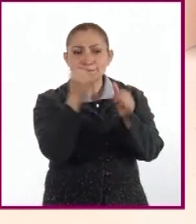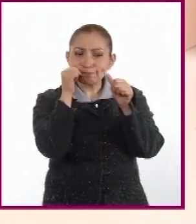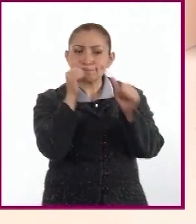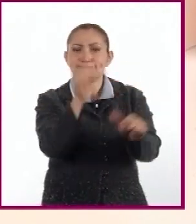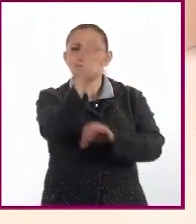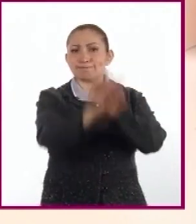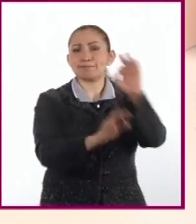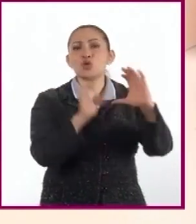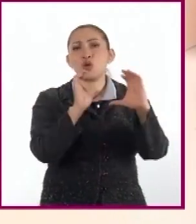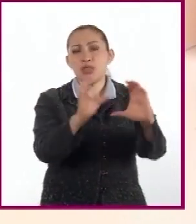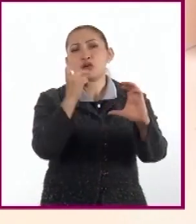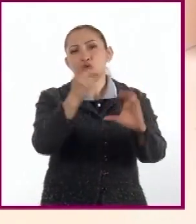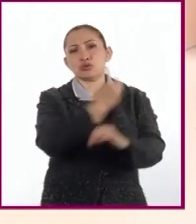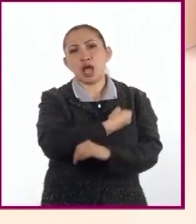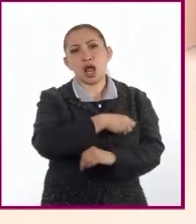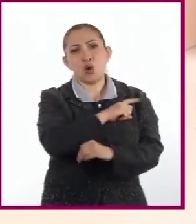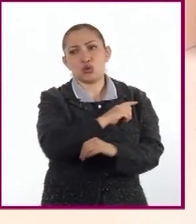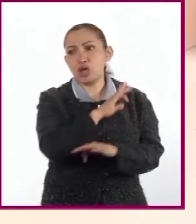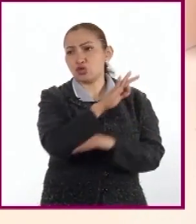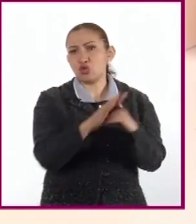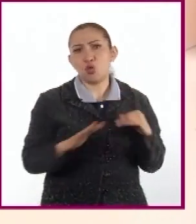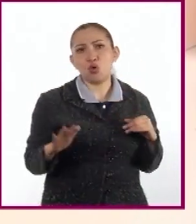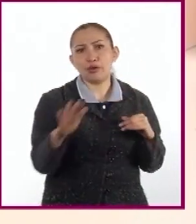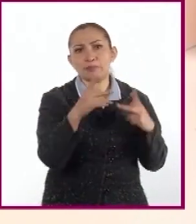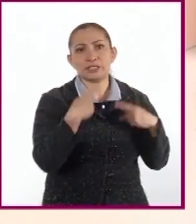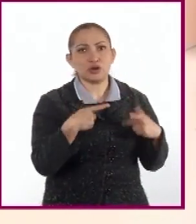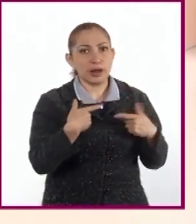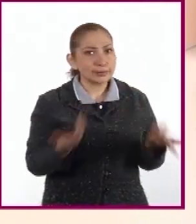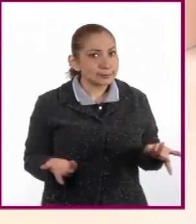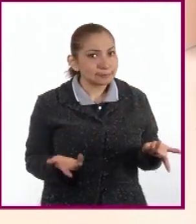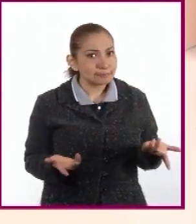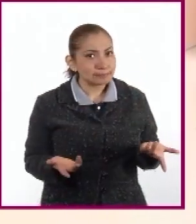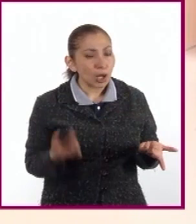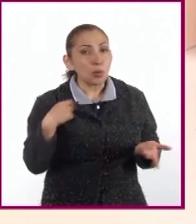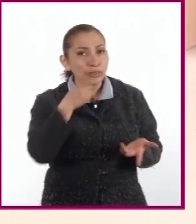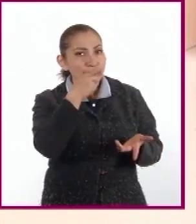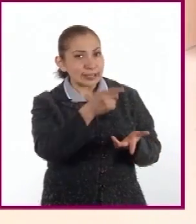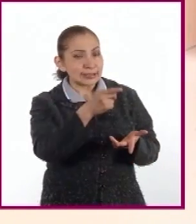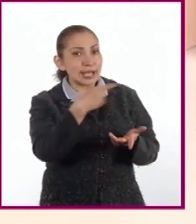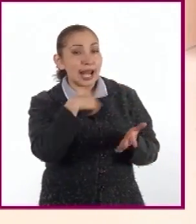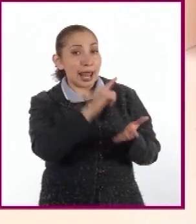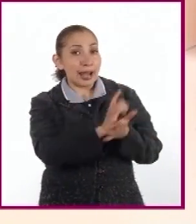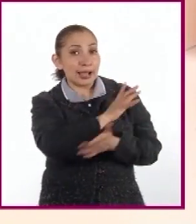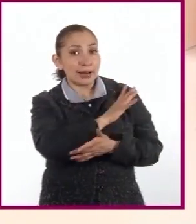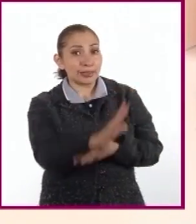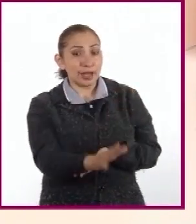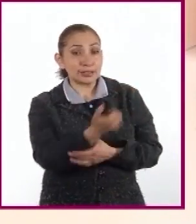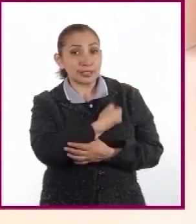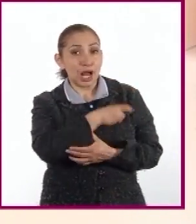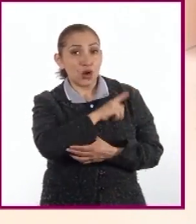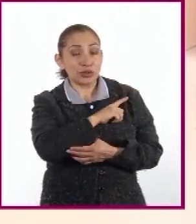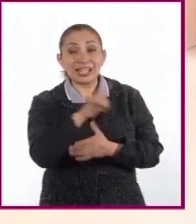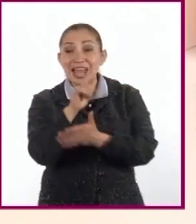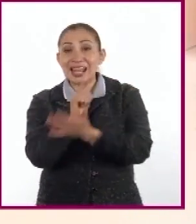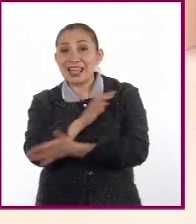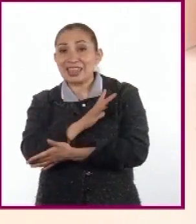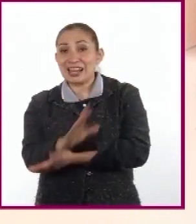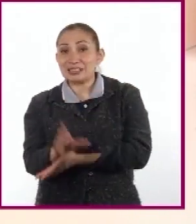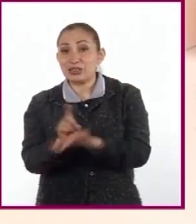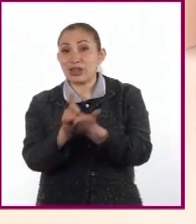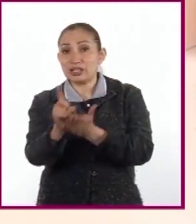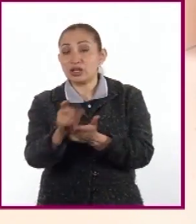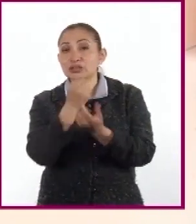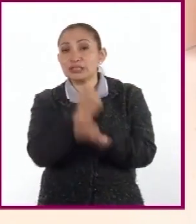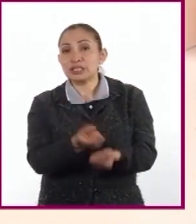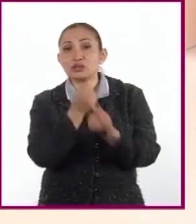orientadas al cuidado de la salud de las y los ciudadanos, como lo establece la Ley General de Salud y la Ley General de los Derechos